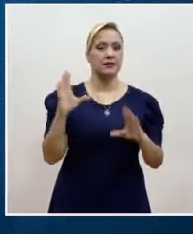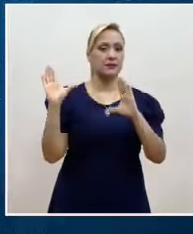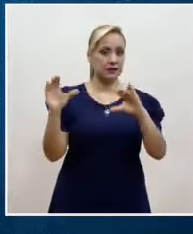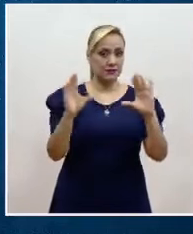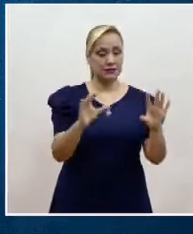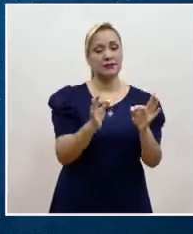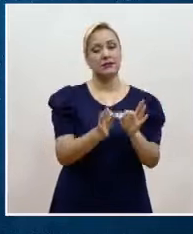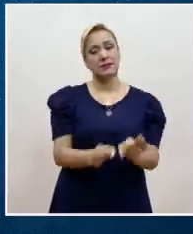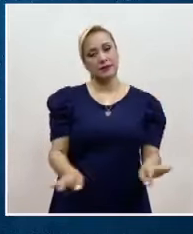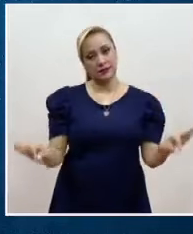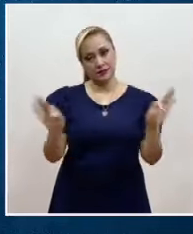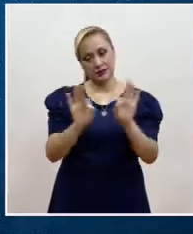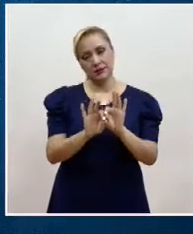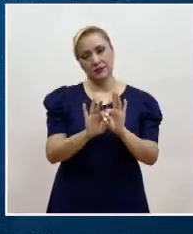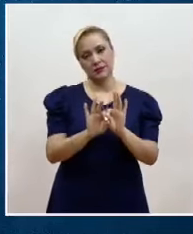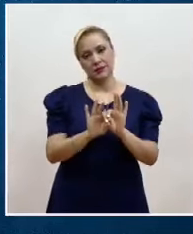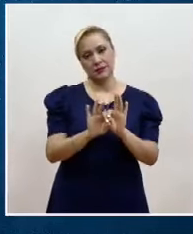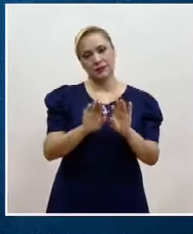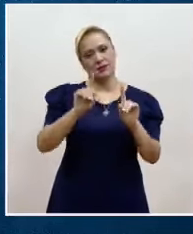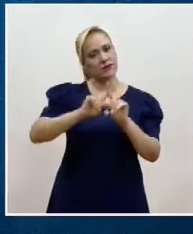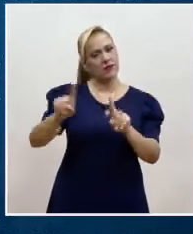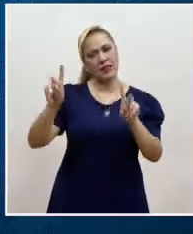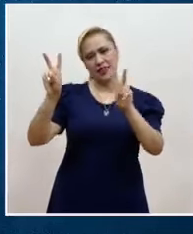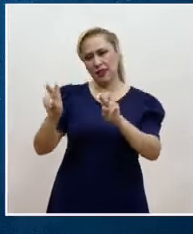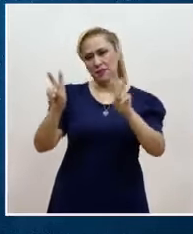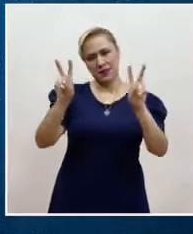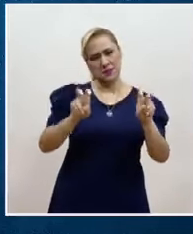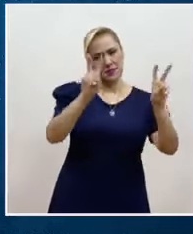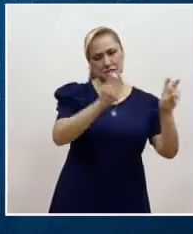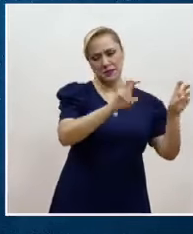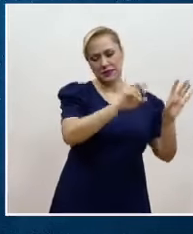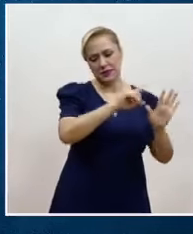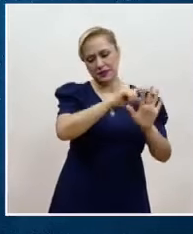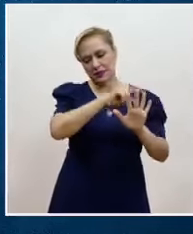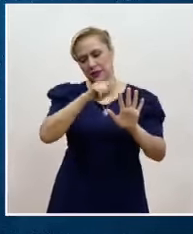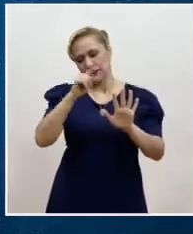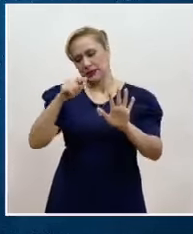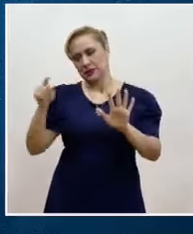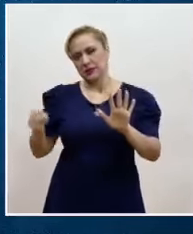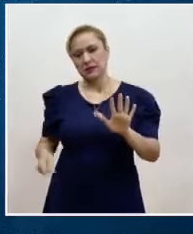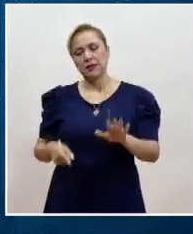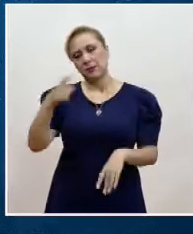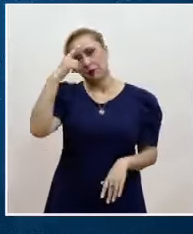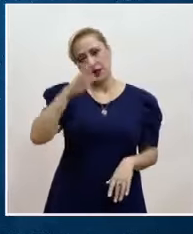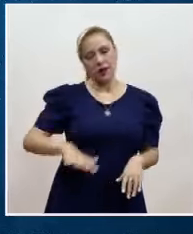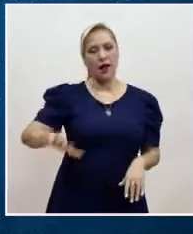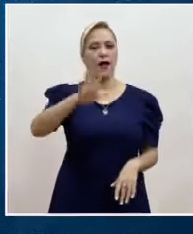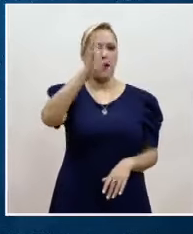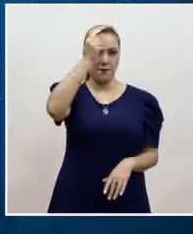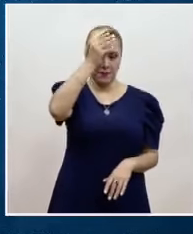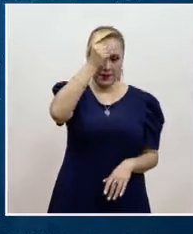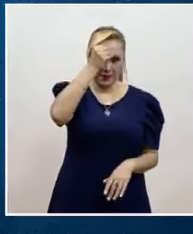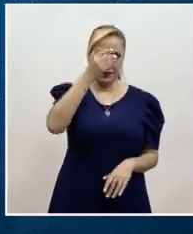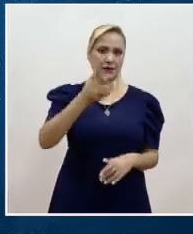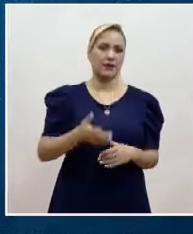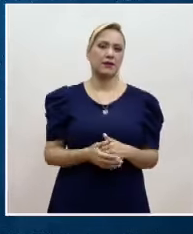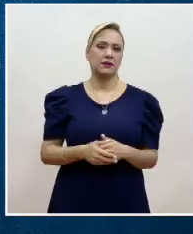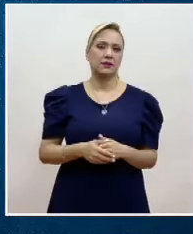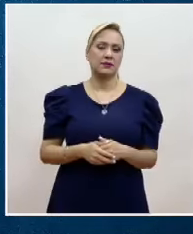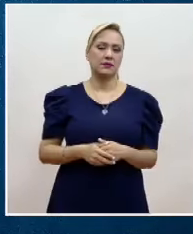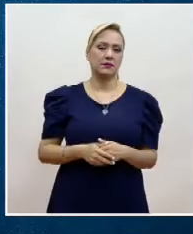que ser, la integración es multidisciplinaria y la educación también tiene que ser desde diferentes sectores, ¿no? Muy bien. Desde el sector